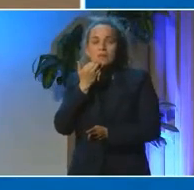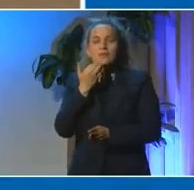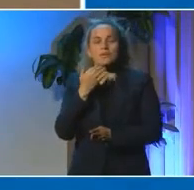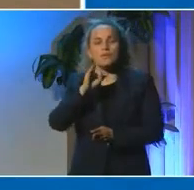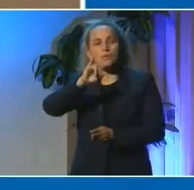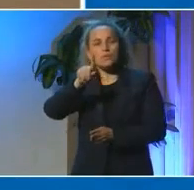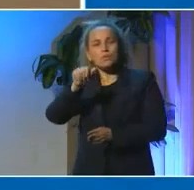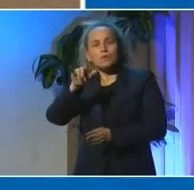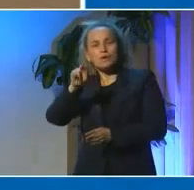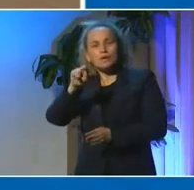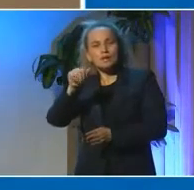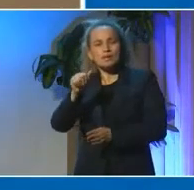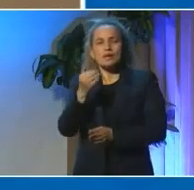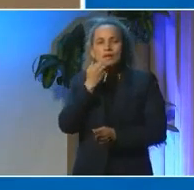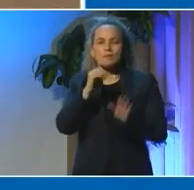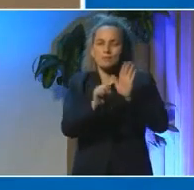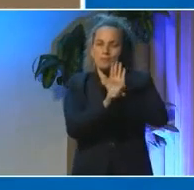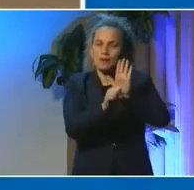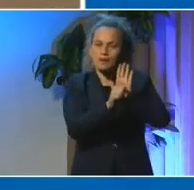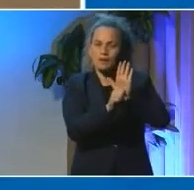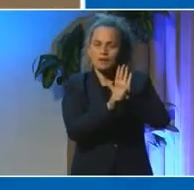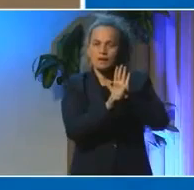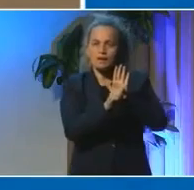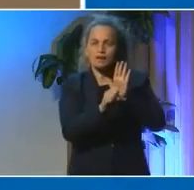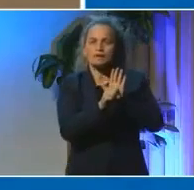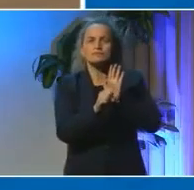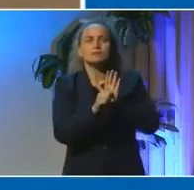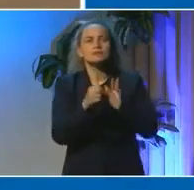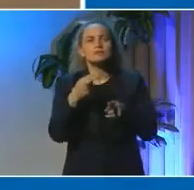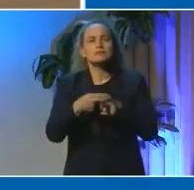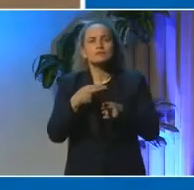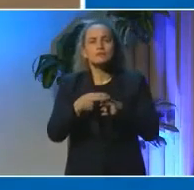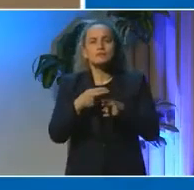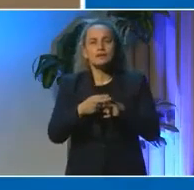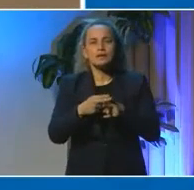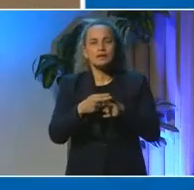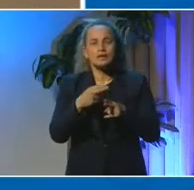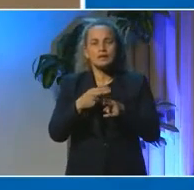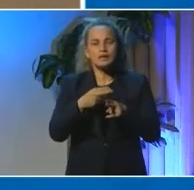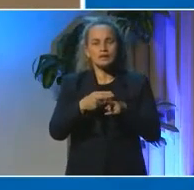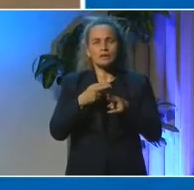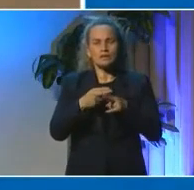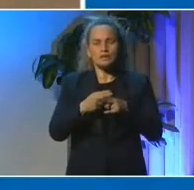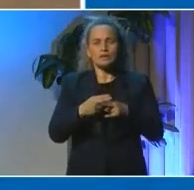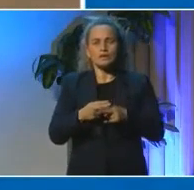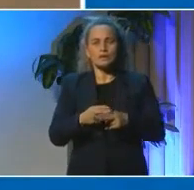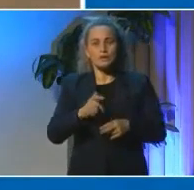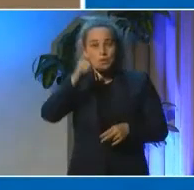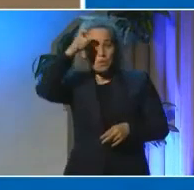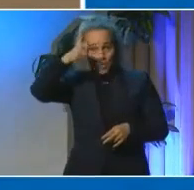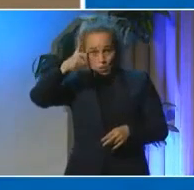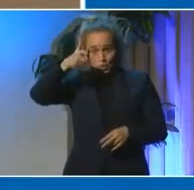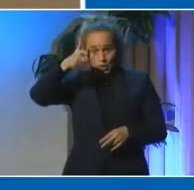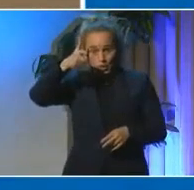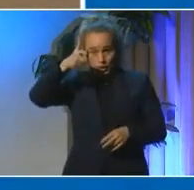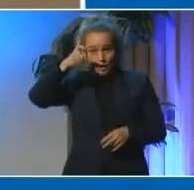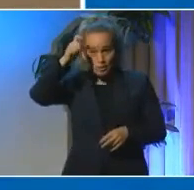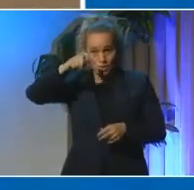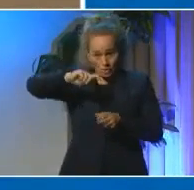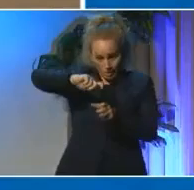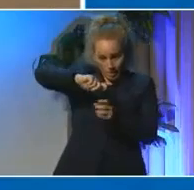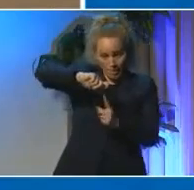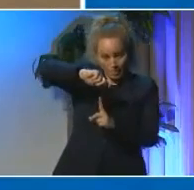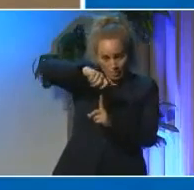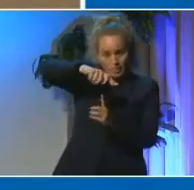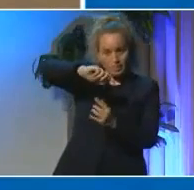creo que era de la marca creo que era no sé si corona de las tapas o de bueno eh cada